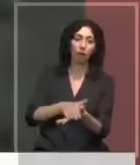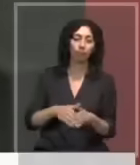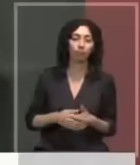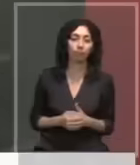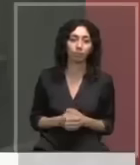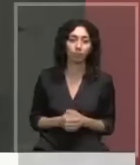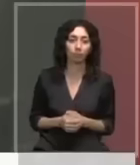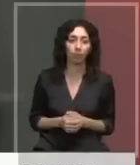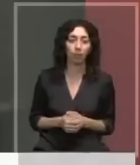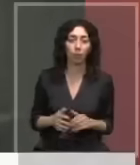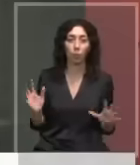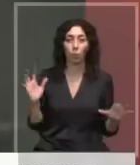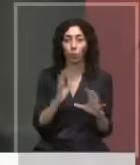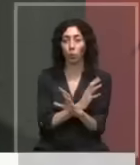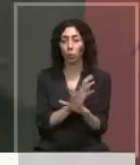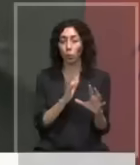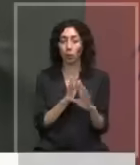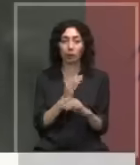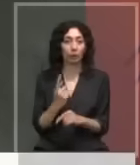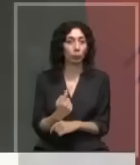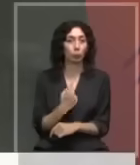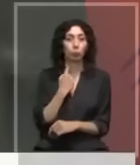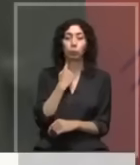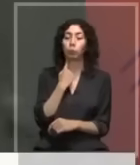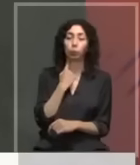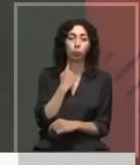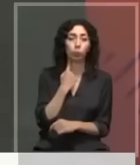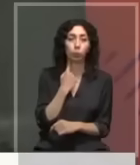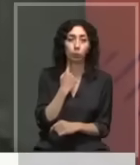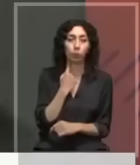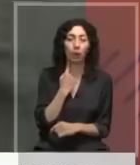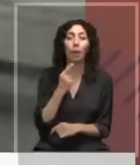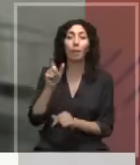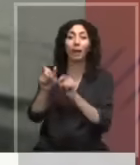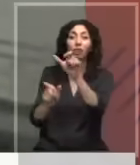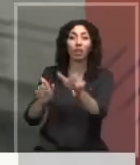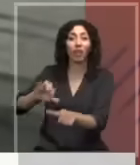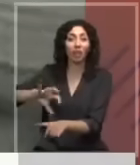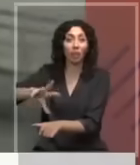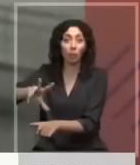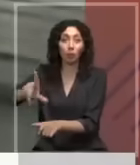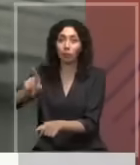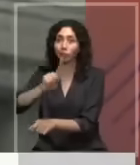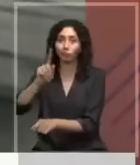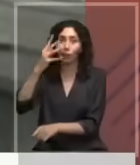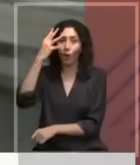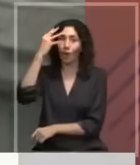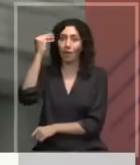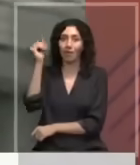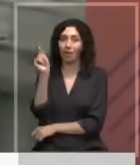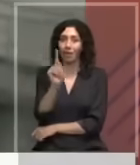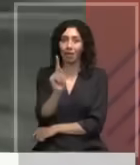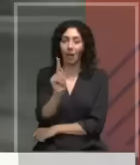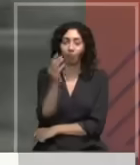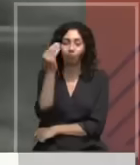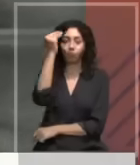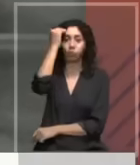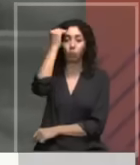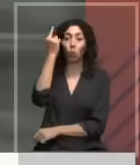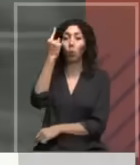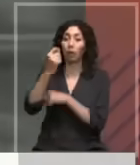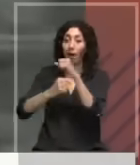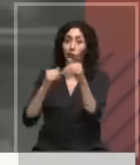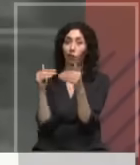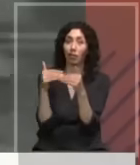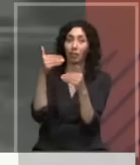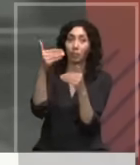La masacre tuvo consecuencias de todo tipo. Los delincuentes no olvidaron. Un año después, en la cárcel de mayor seguridad